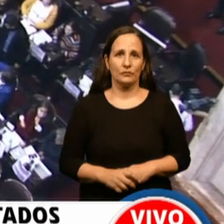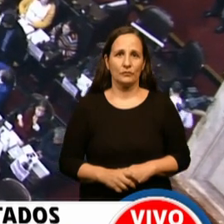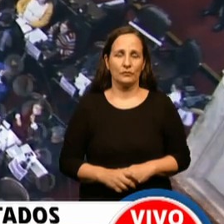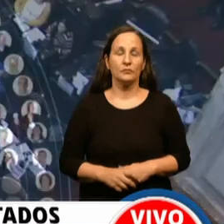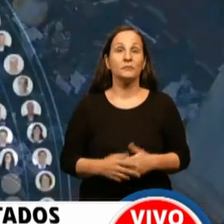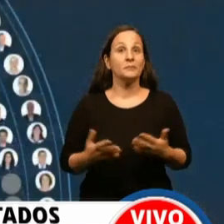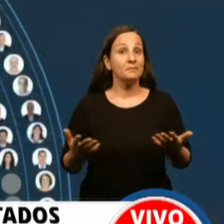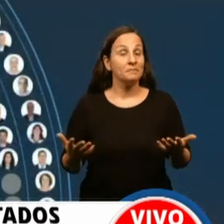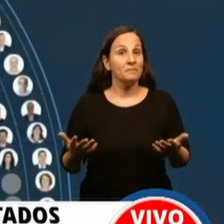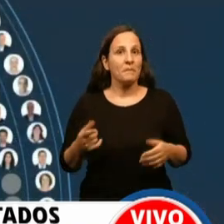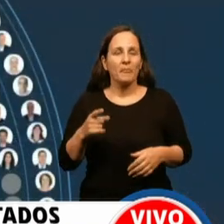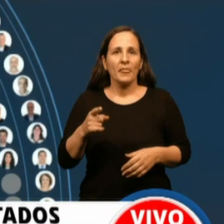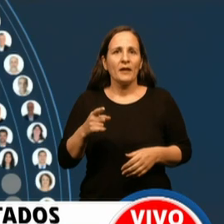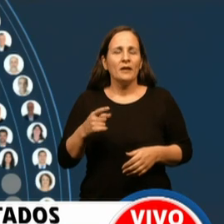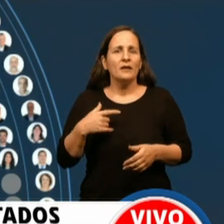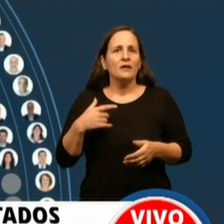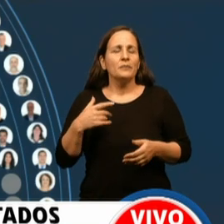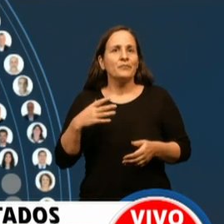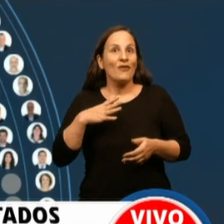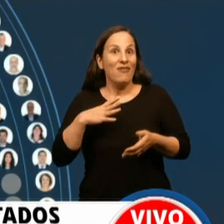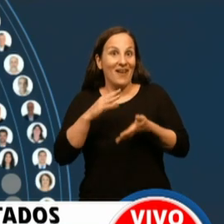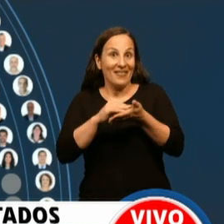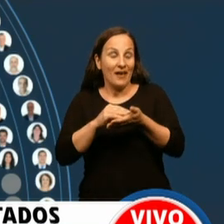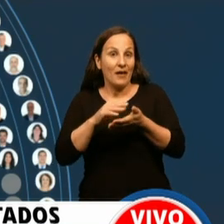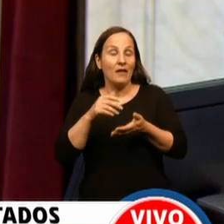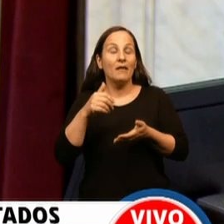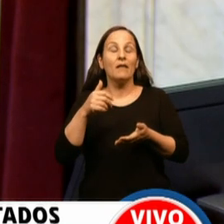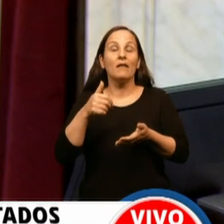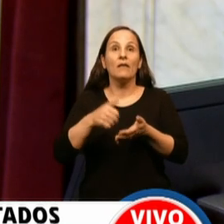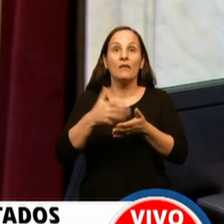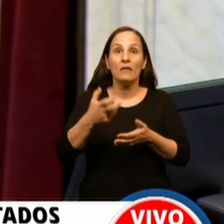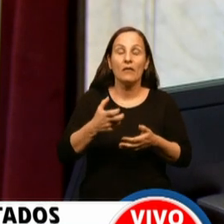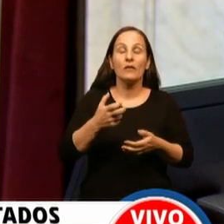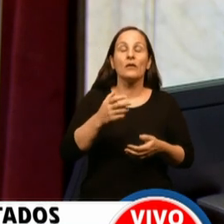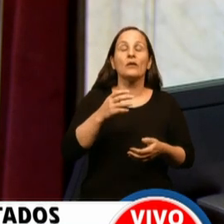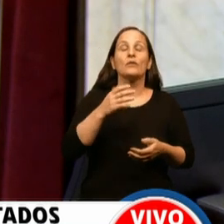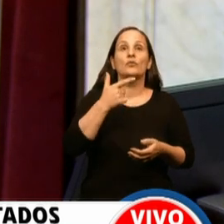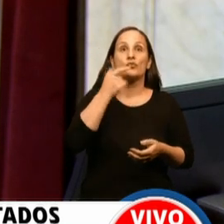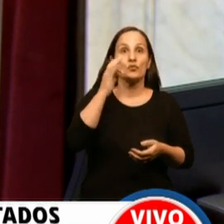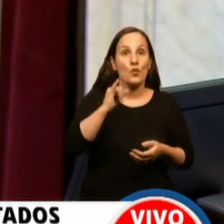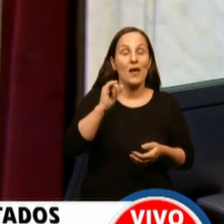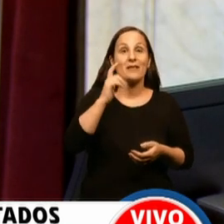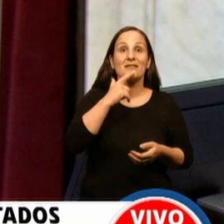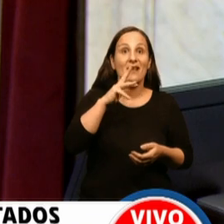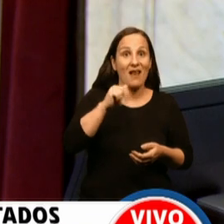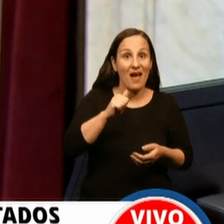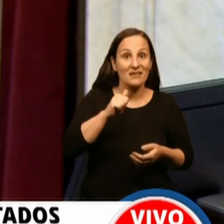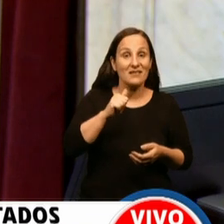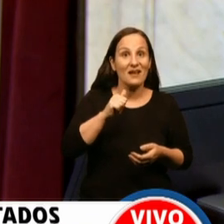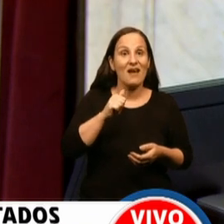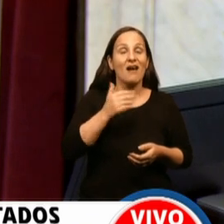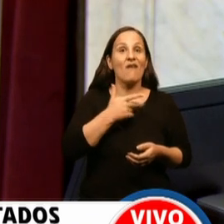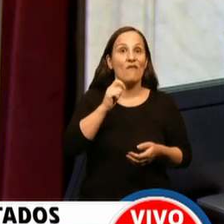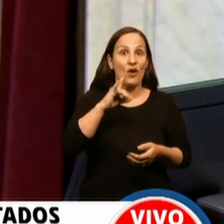solo sin registrar el voto diputado suárez lastra facundo y diputado va a estar